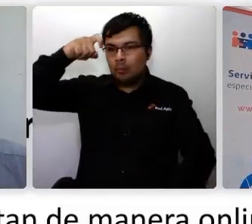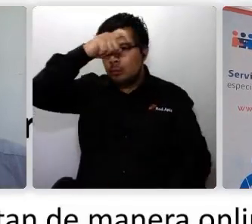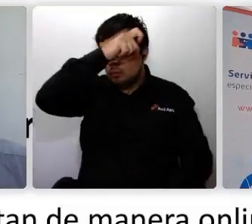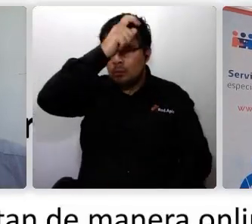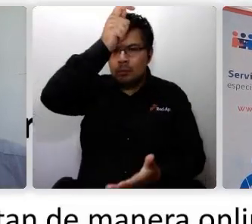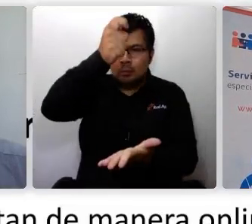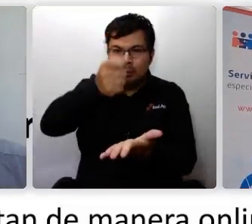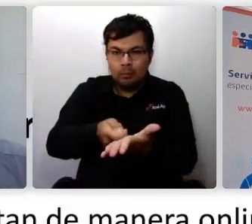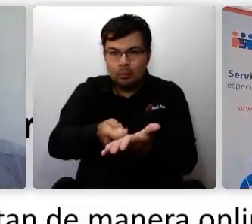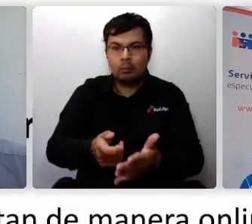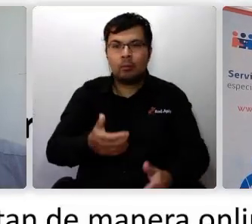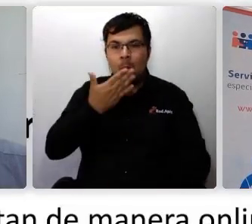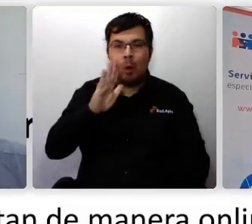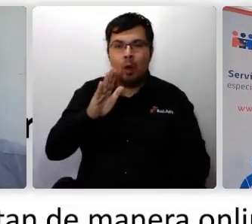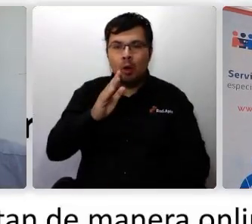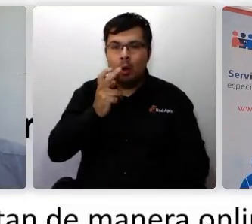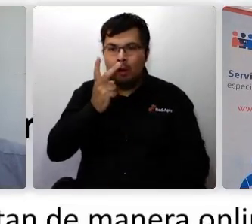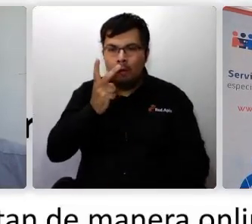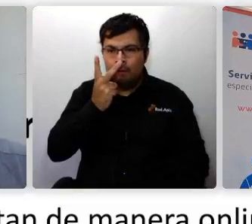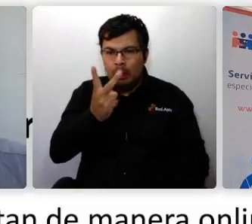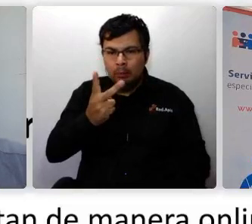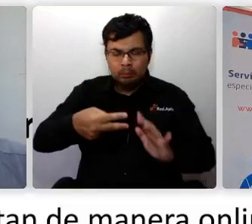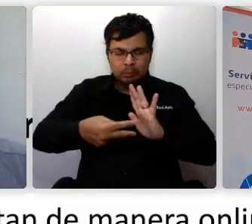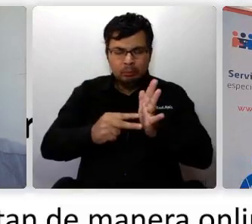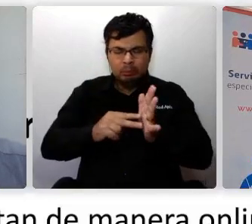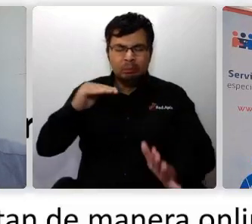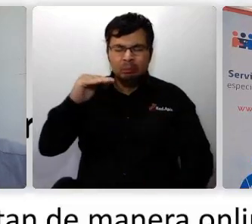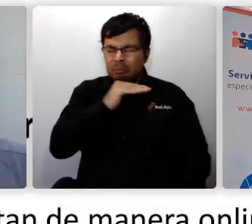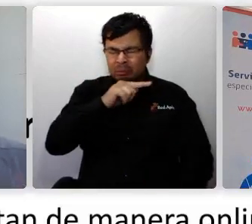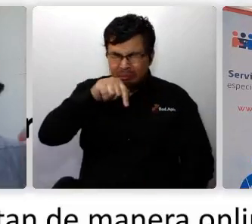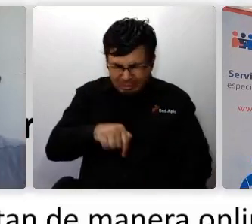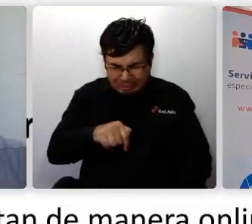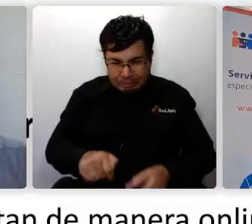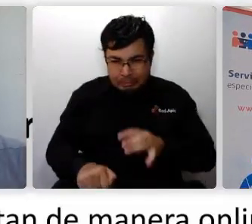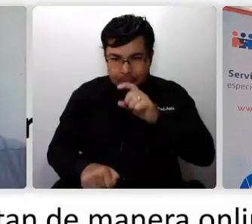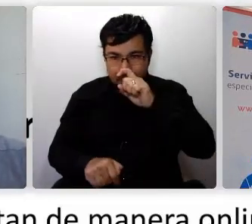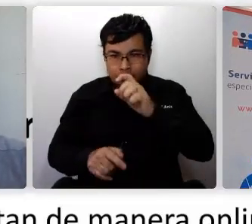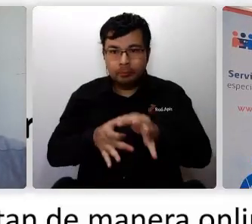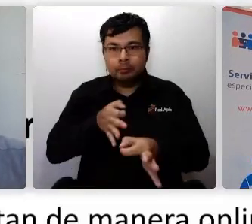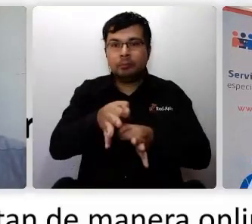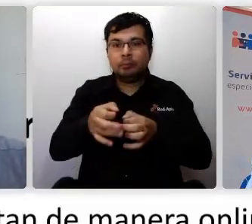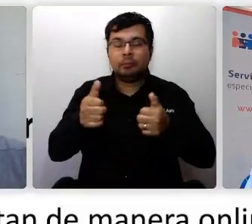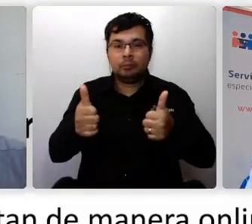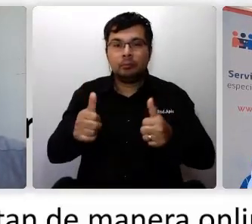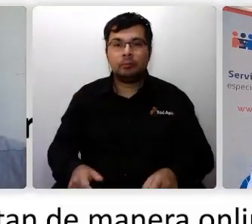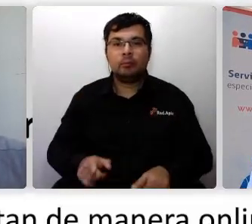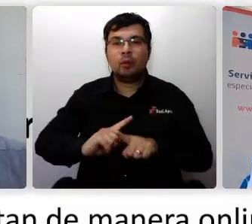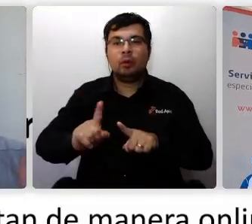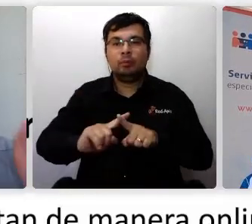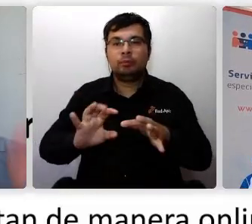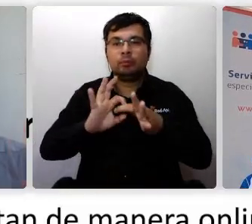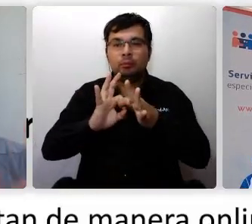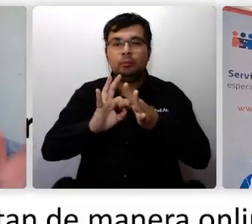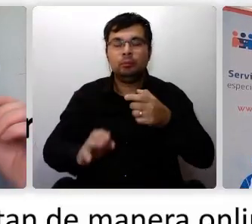mejor ver los problemas al tiro. Eso es como el consejo. Perfecto, gracias Iván, gracias por el consejo. Mira,